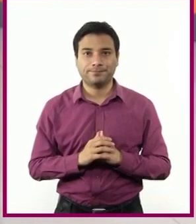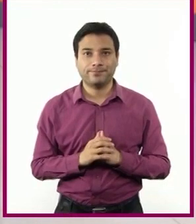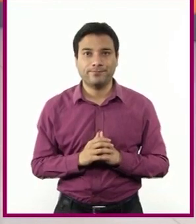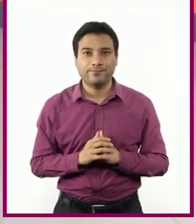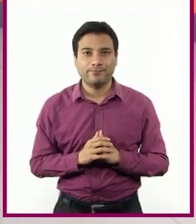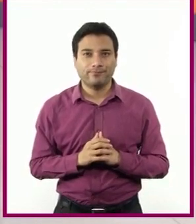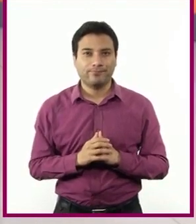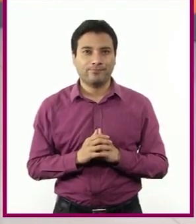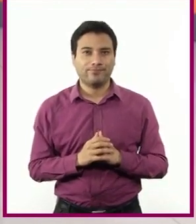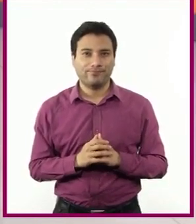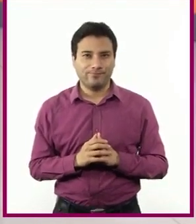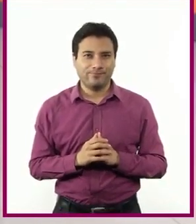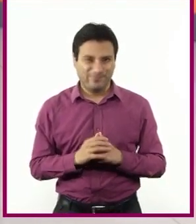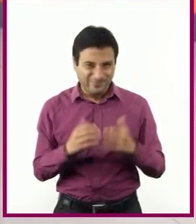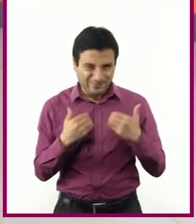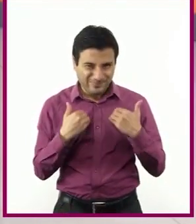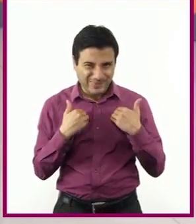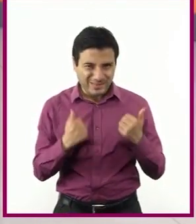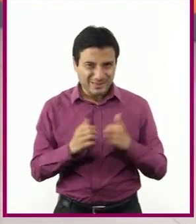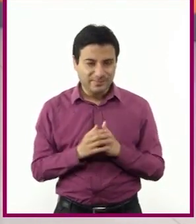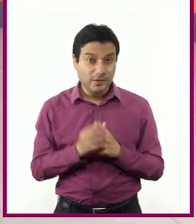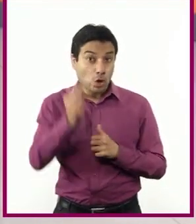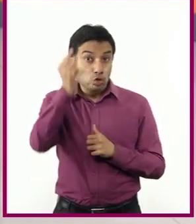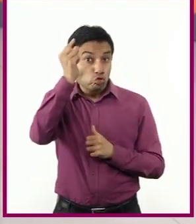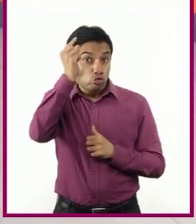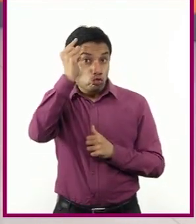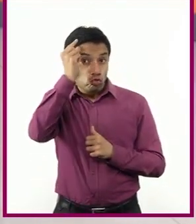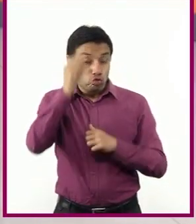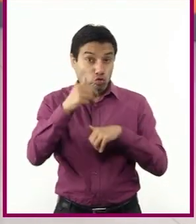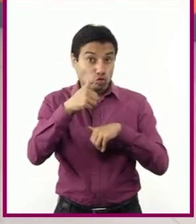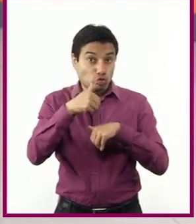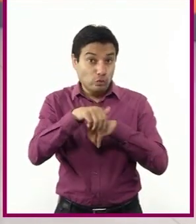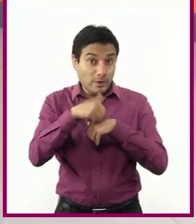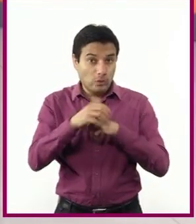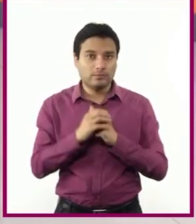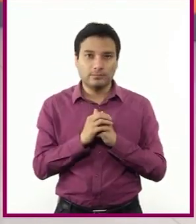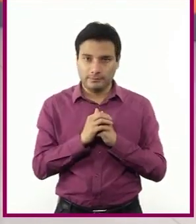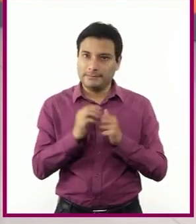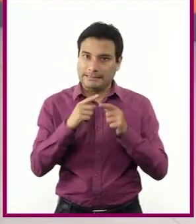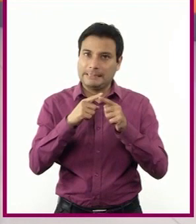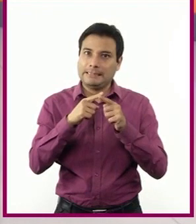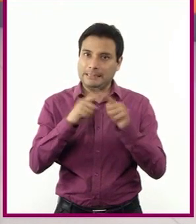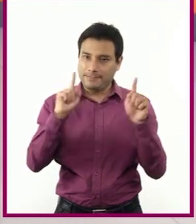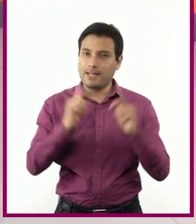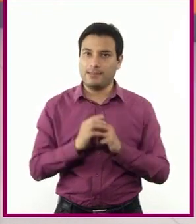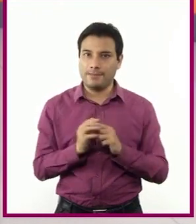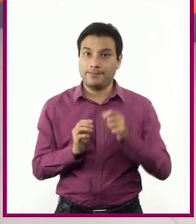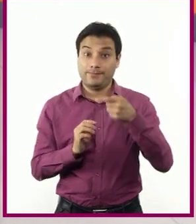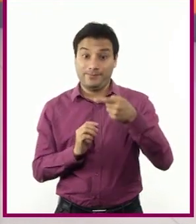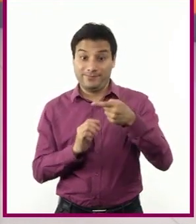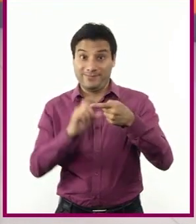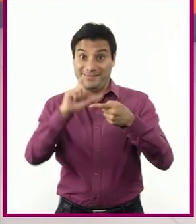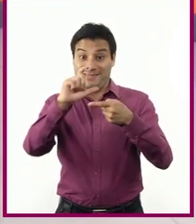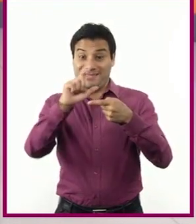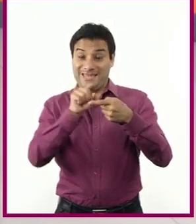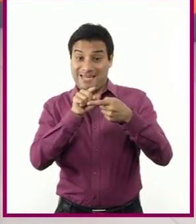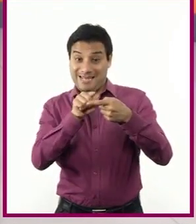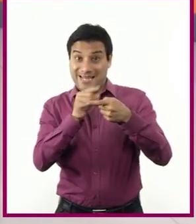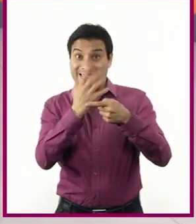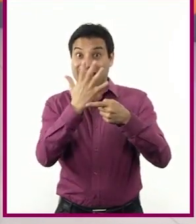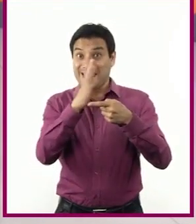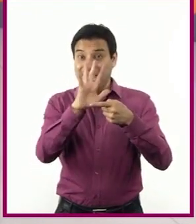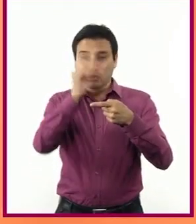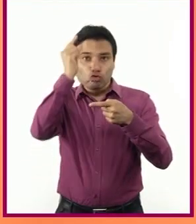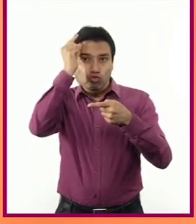Pudimos observar que son diferentes. El exponente de la potencia del numerador es 8 y del denominador